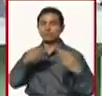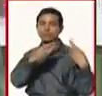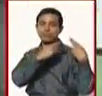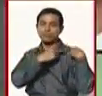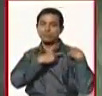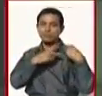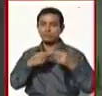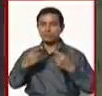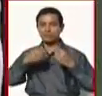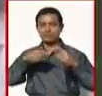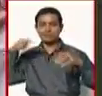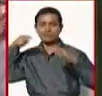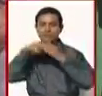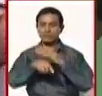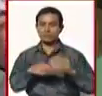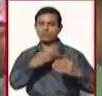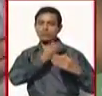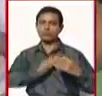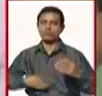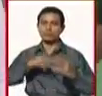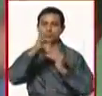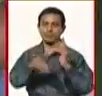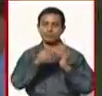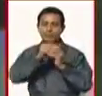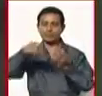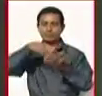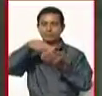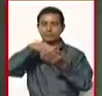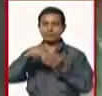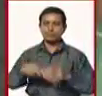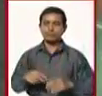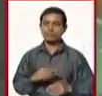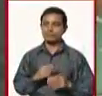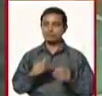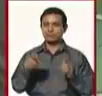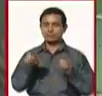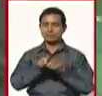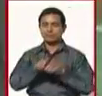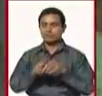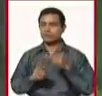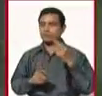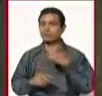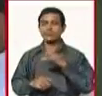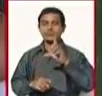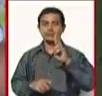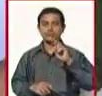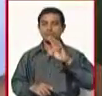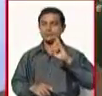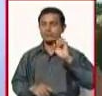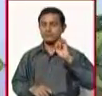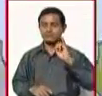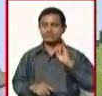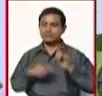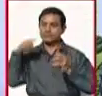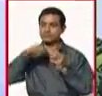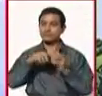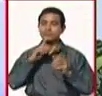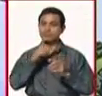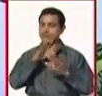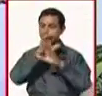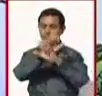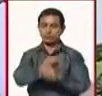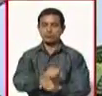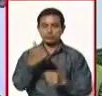de asesinato del presidente de la Asociación de Conjuntos Folclóricos Virgen del Carmen. Luis Fernando Suárez, alias El Chino, se